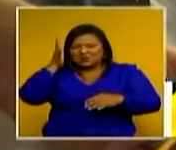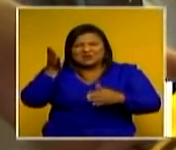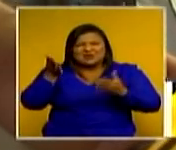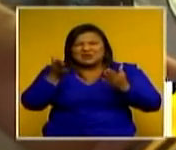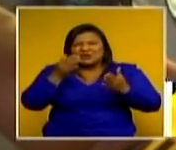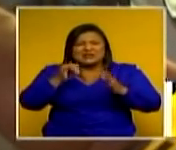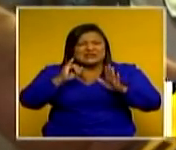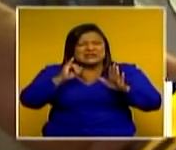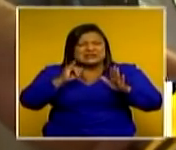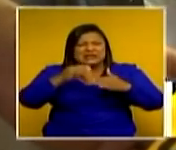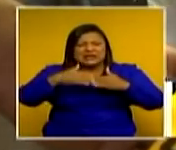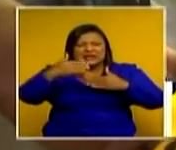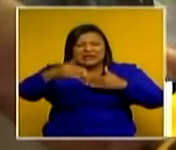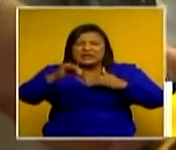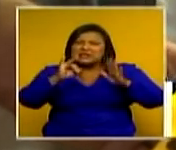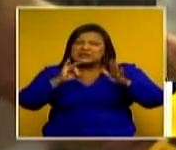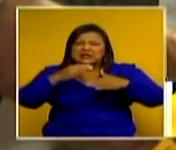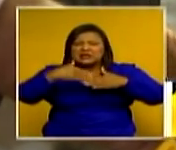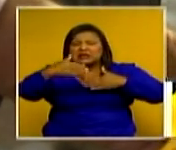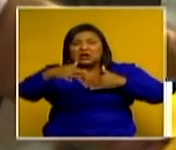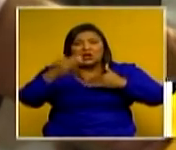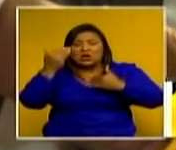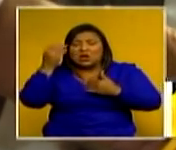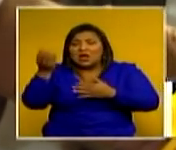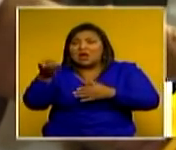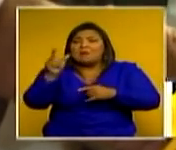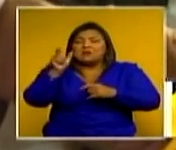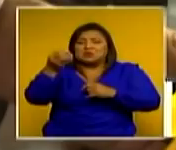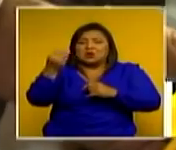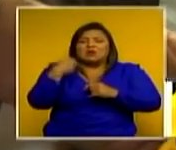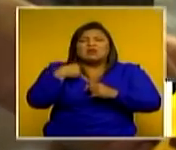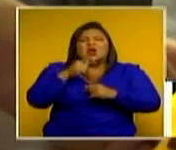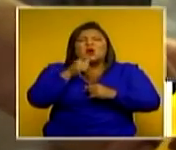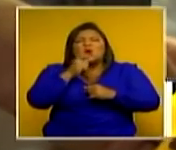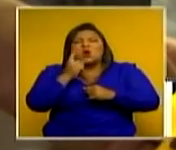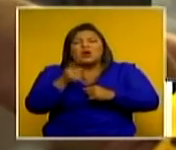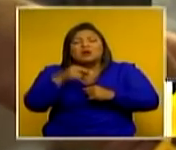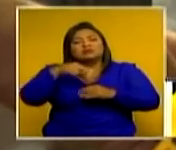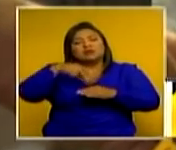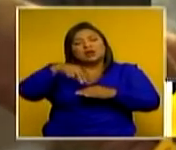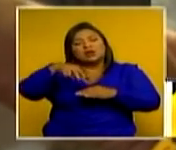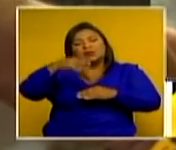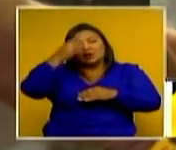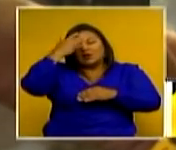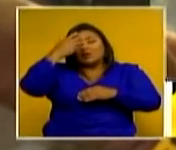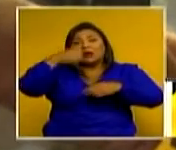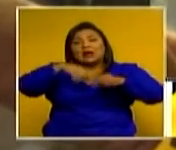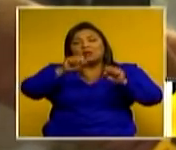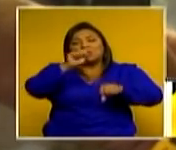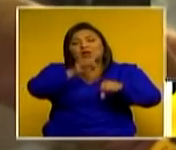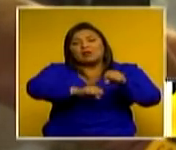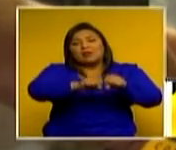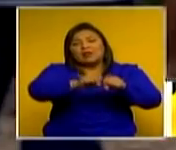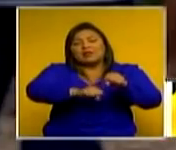67 cuadrados y que por qué